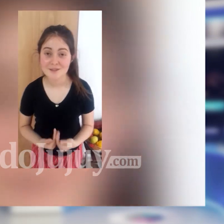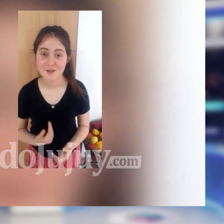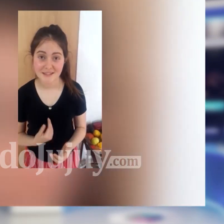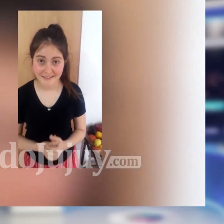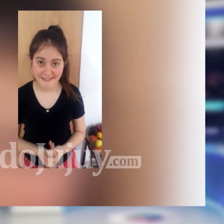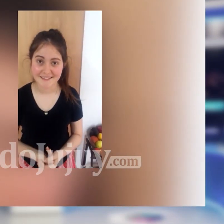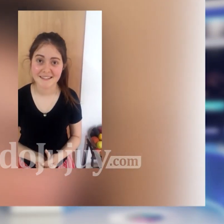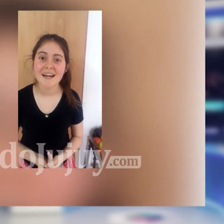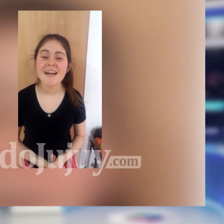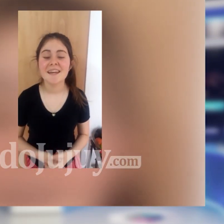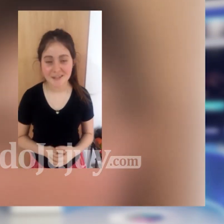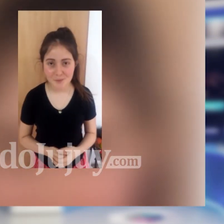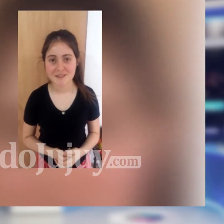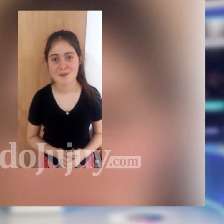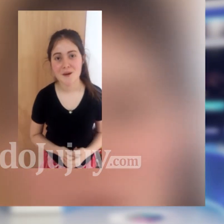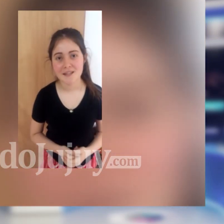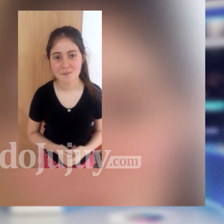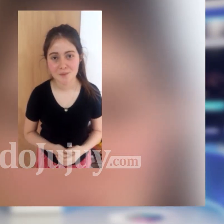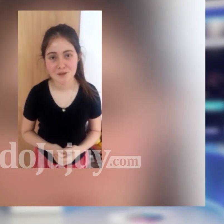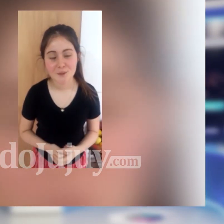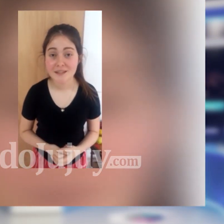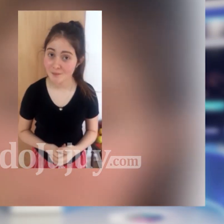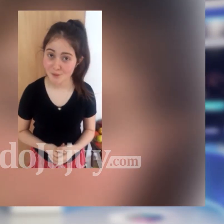Bueno, Camila, te agradecemos muchísimo el contacto. Te